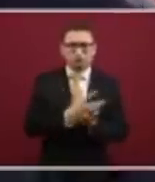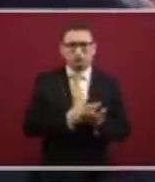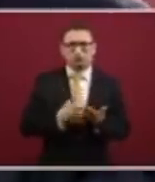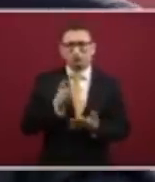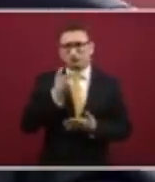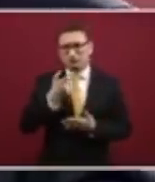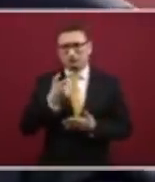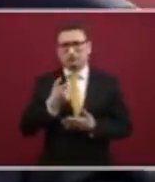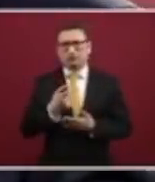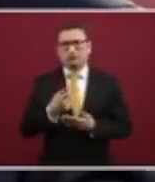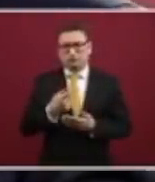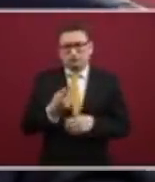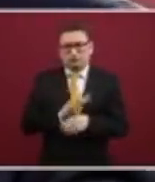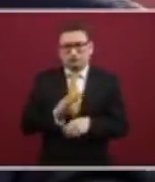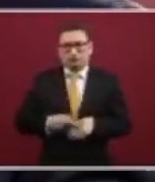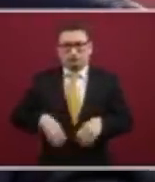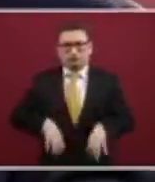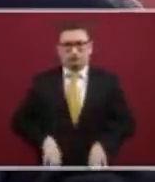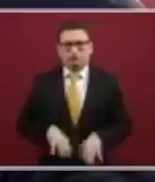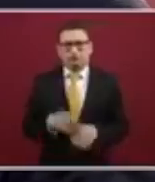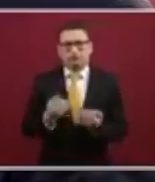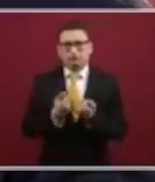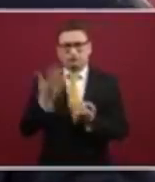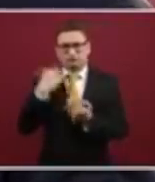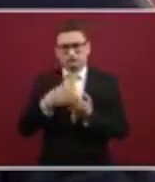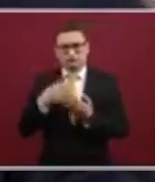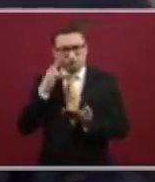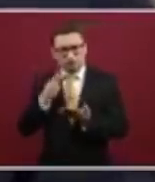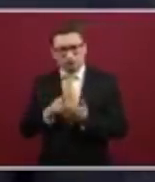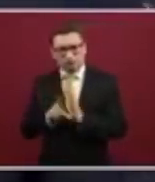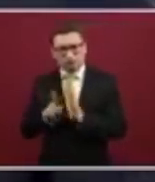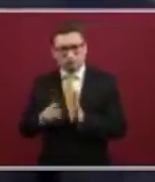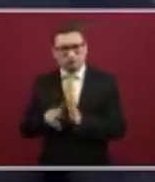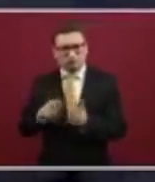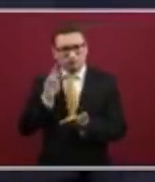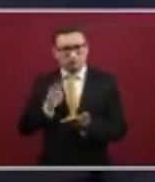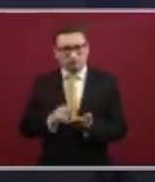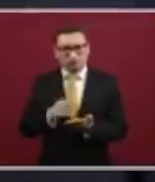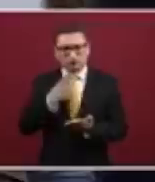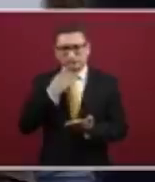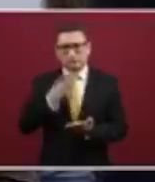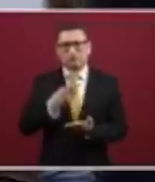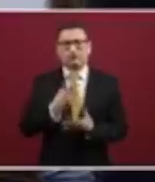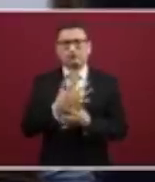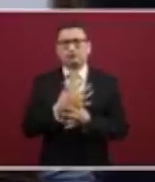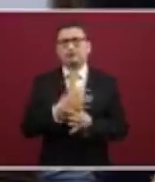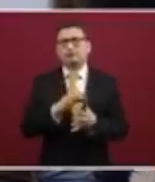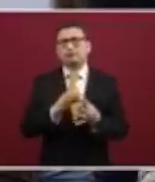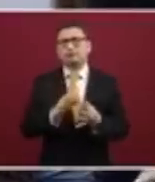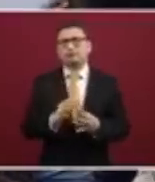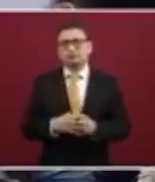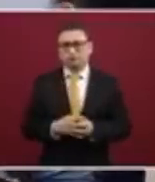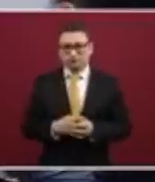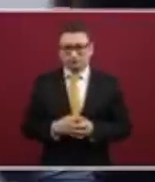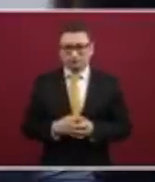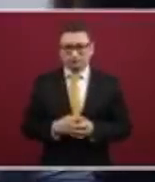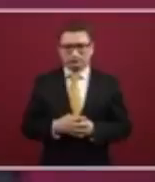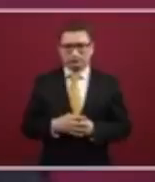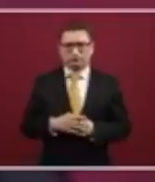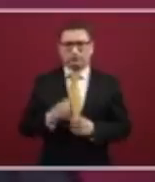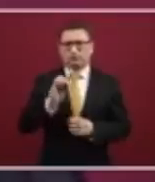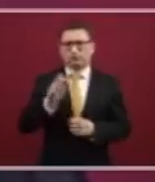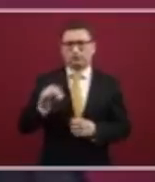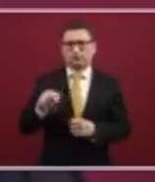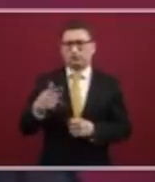una nota en el Universal que decía, se dejaron de entregar a las